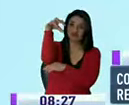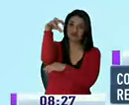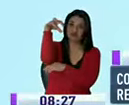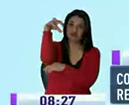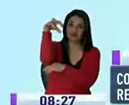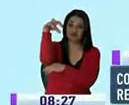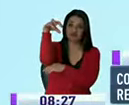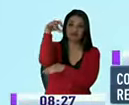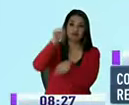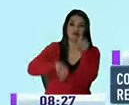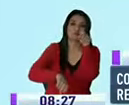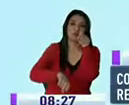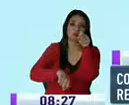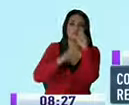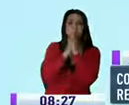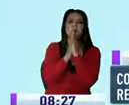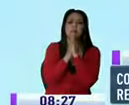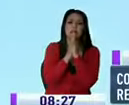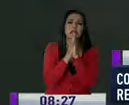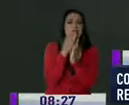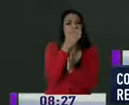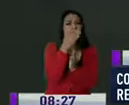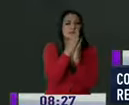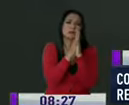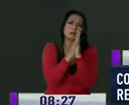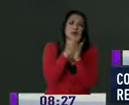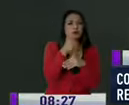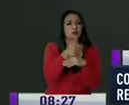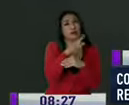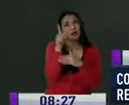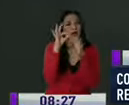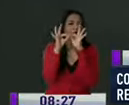desprenda. Desde entonces han pedido varias veces a las autoridades que